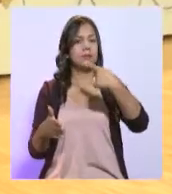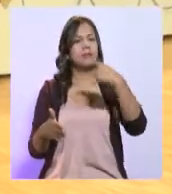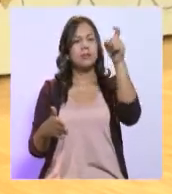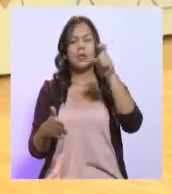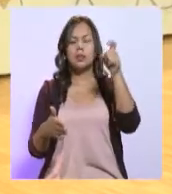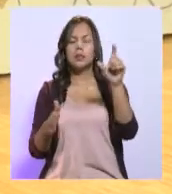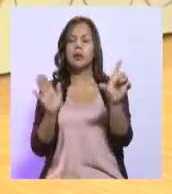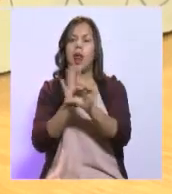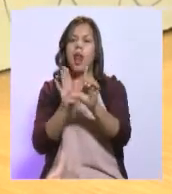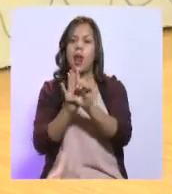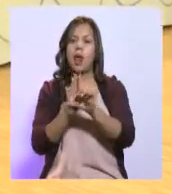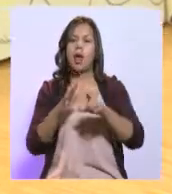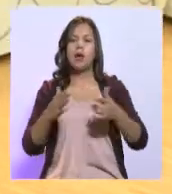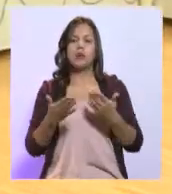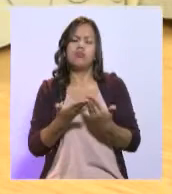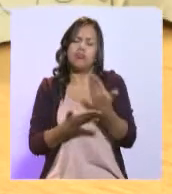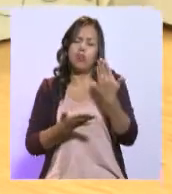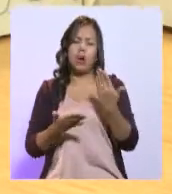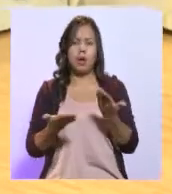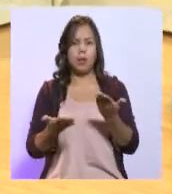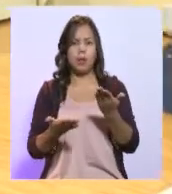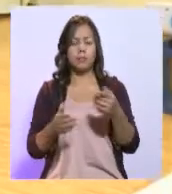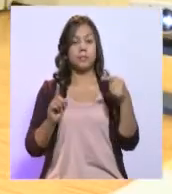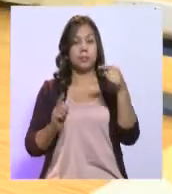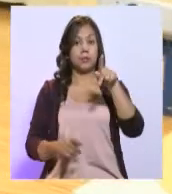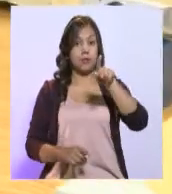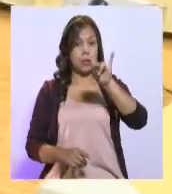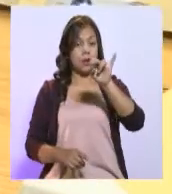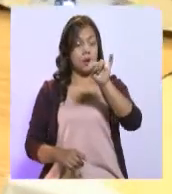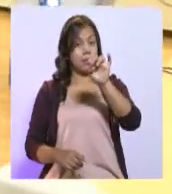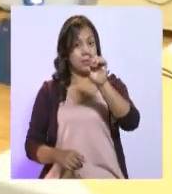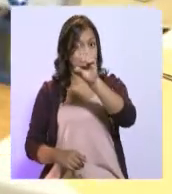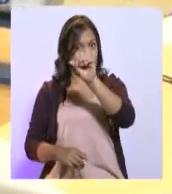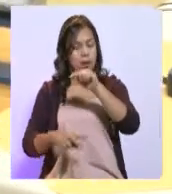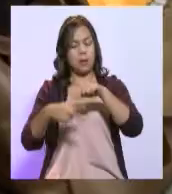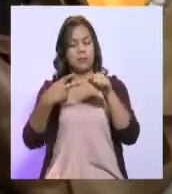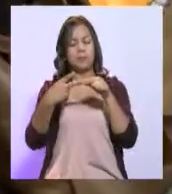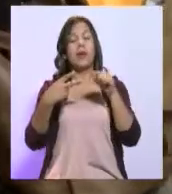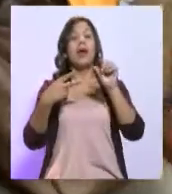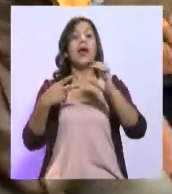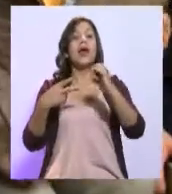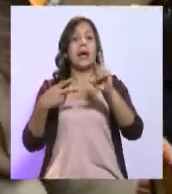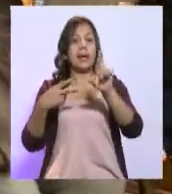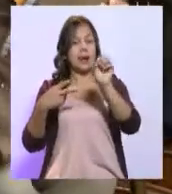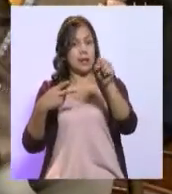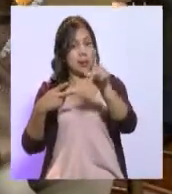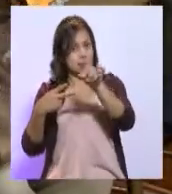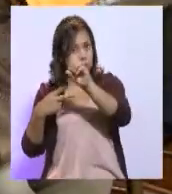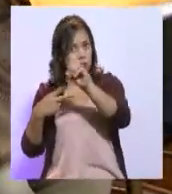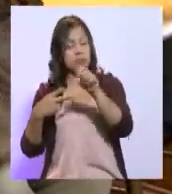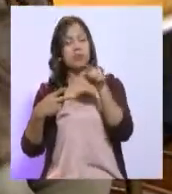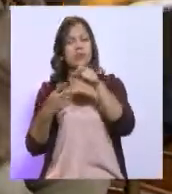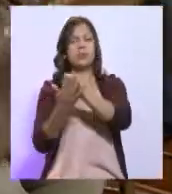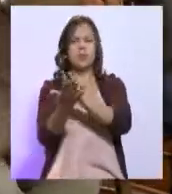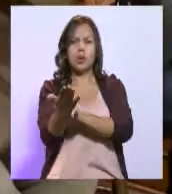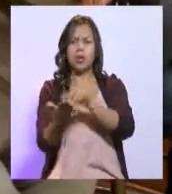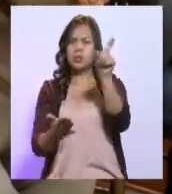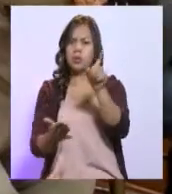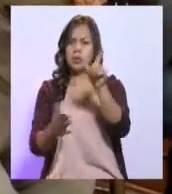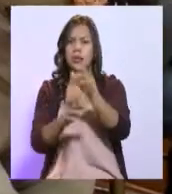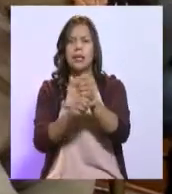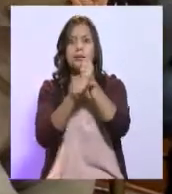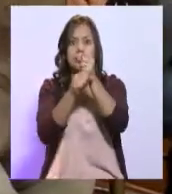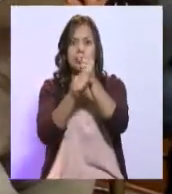ley de pesca moderna. De ahí que Manuel Pineda y Carla Crespo manifestaron que es fundamental que el proyecto de ley cuente con un seguro para